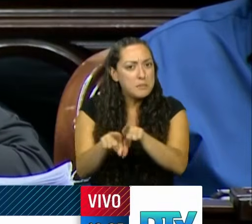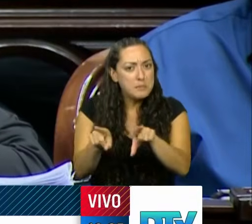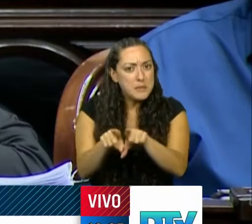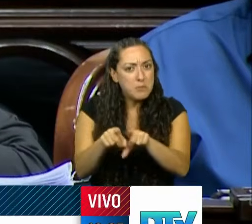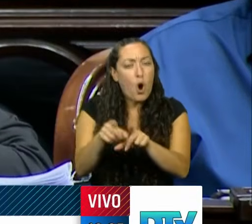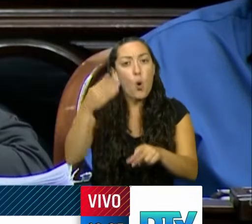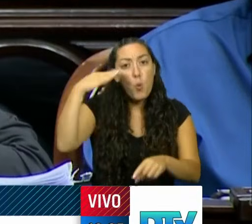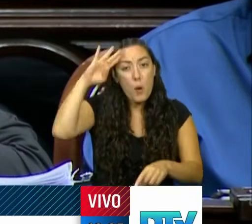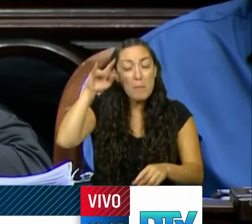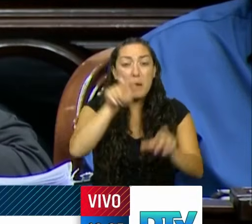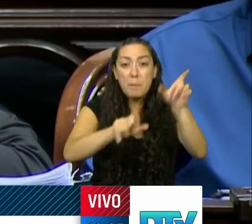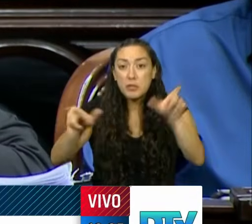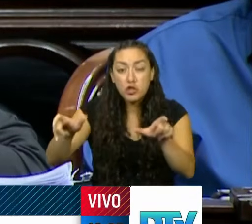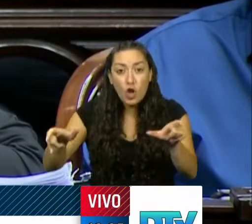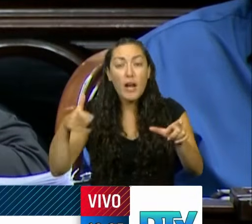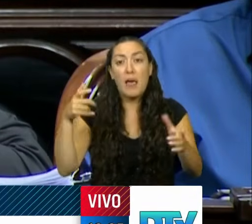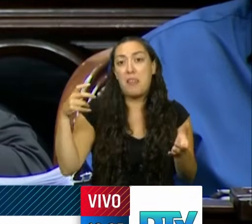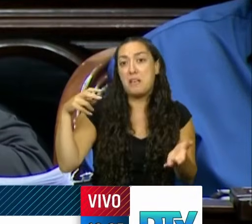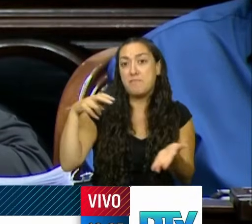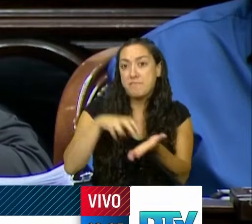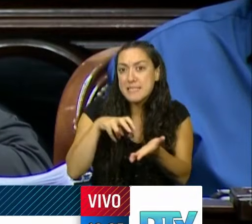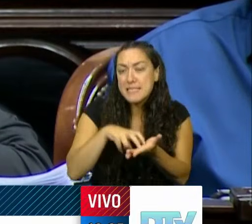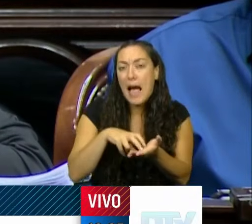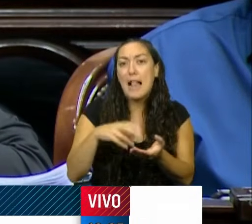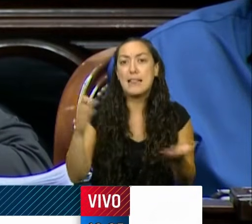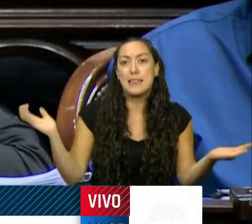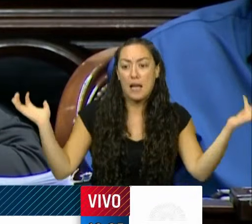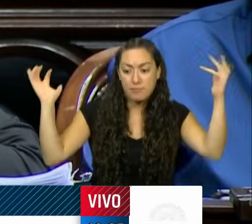los salteños que vinieron a